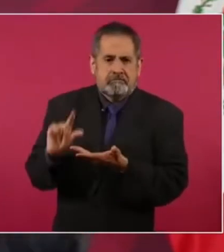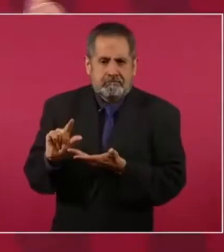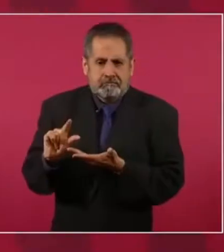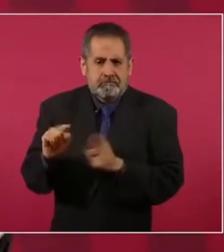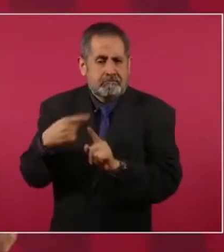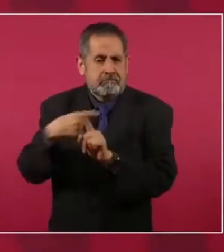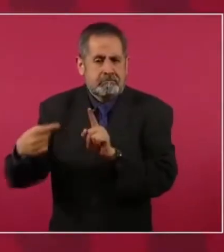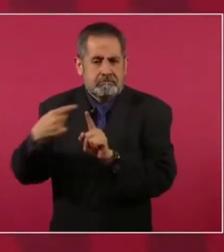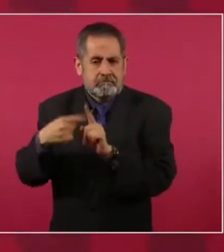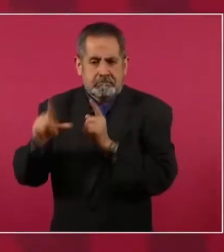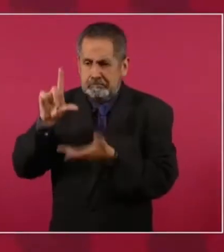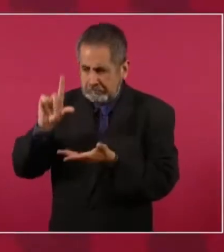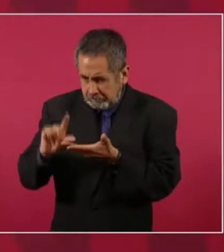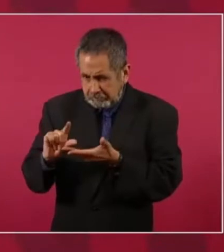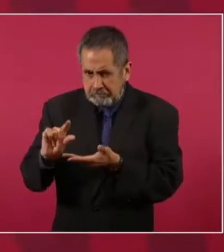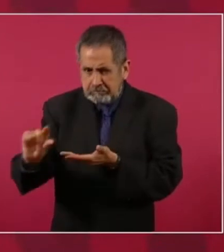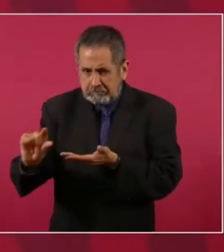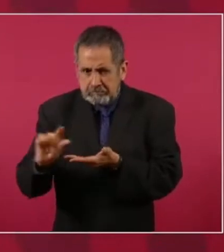la mitad